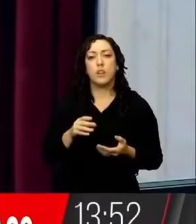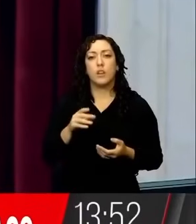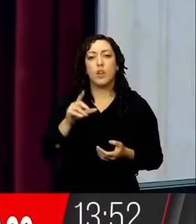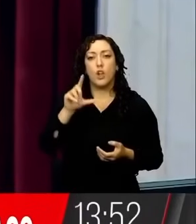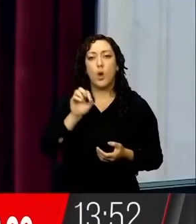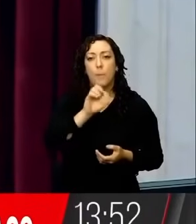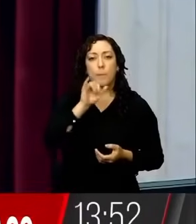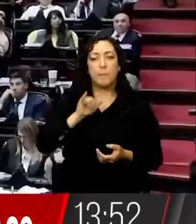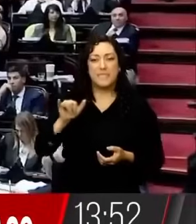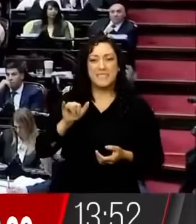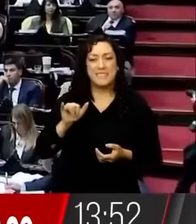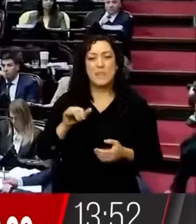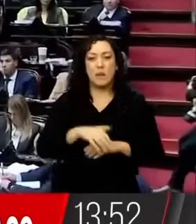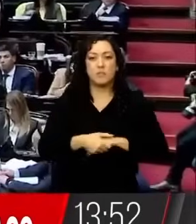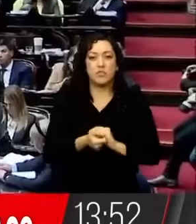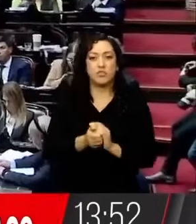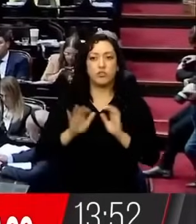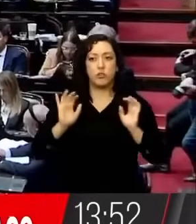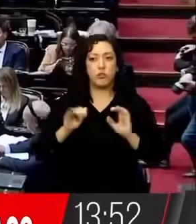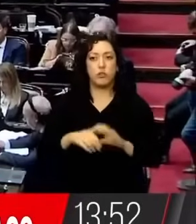Diputado López Rodríguez, abstención.